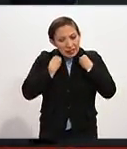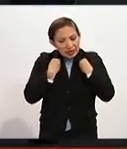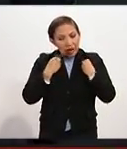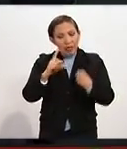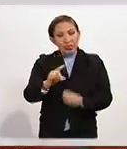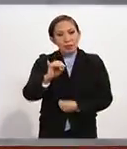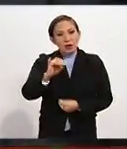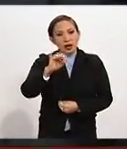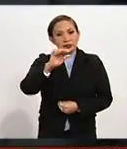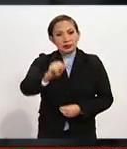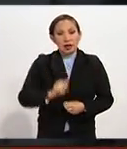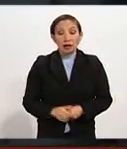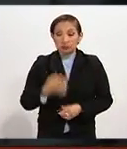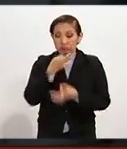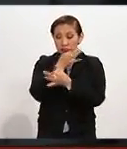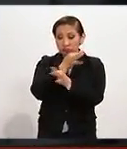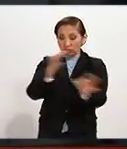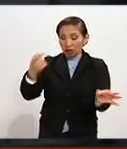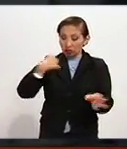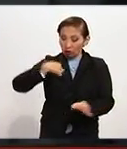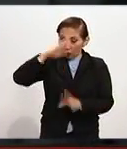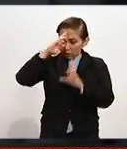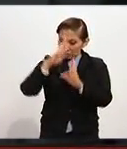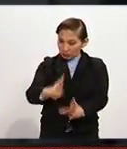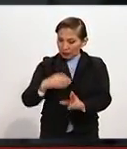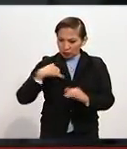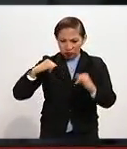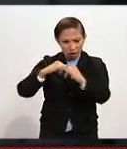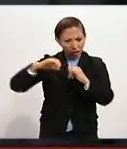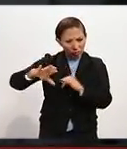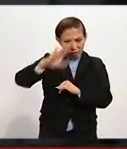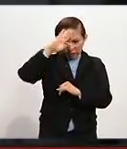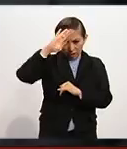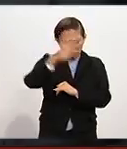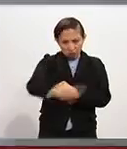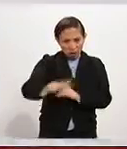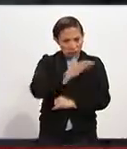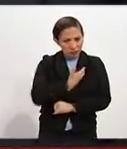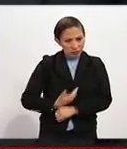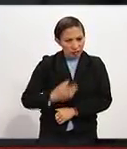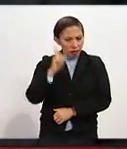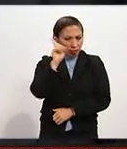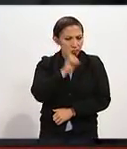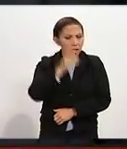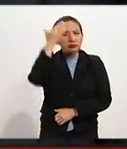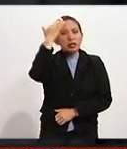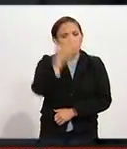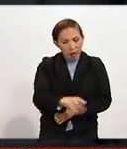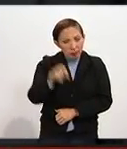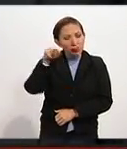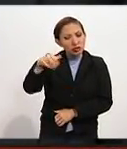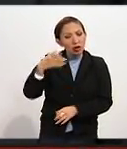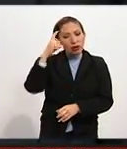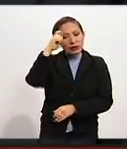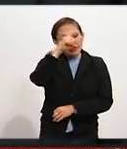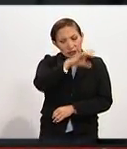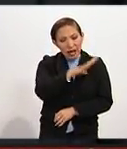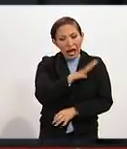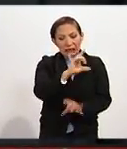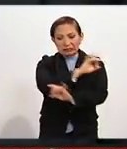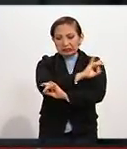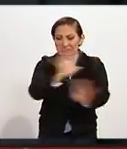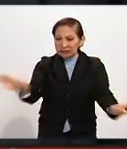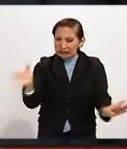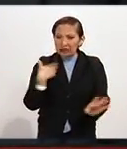democracia. Declarar mi absoluto respeto institucional a la señora Dilma Rousseff. Todos sabemos que es un momento difícil,